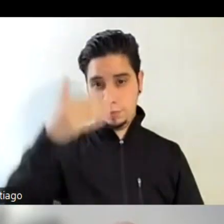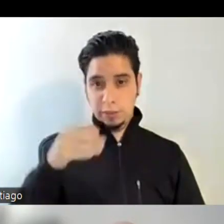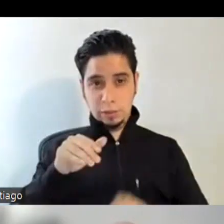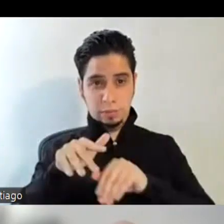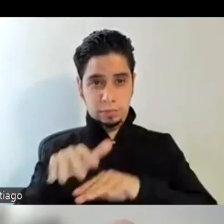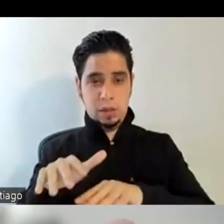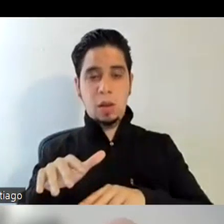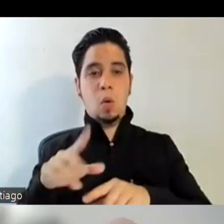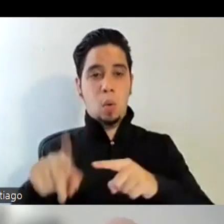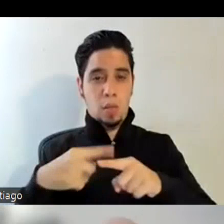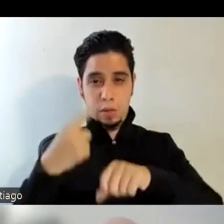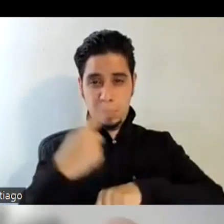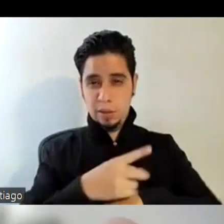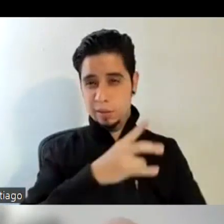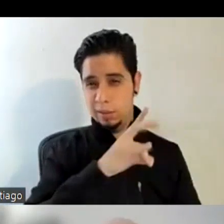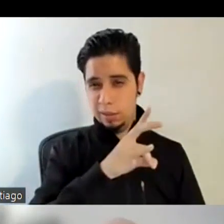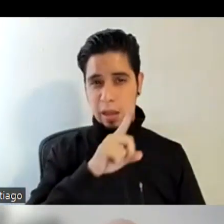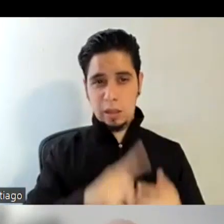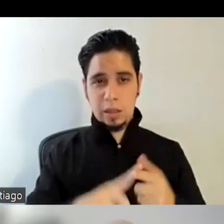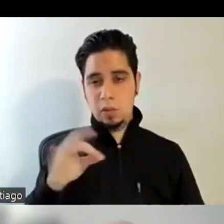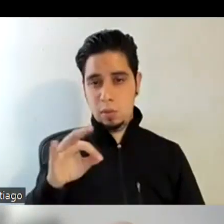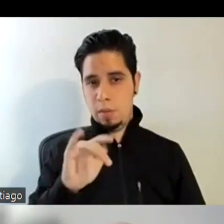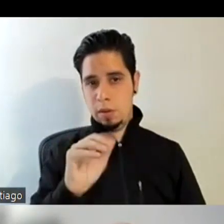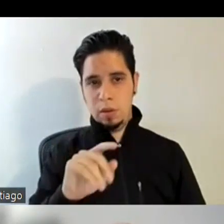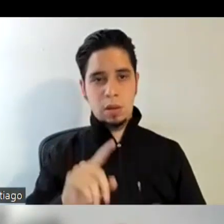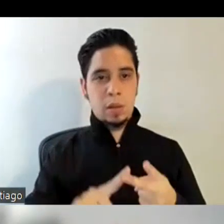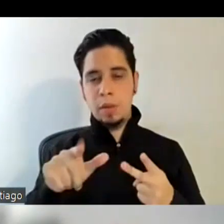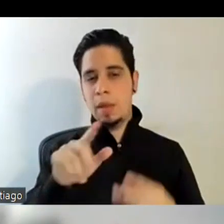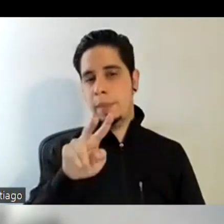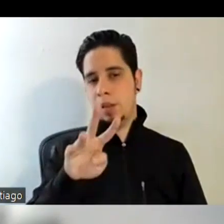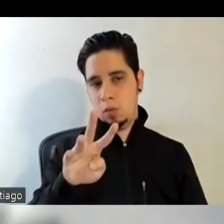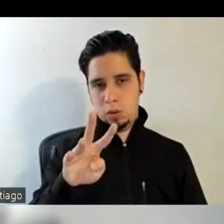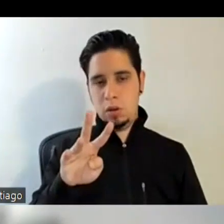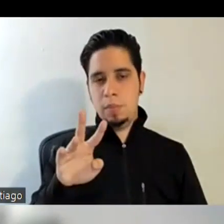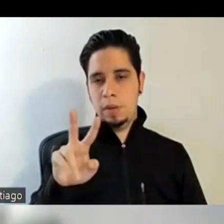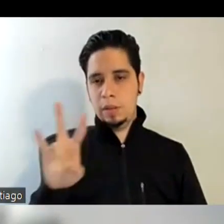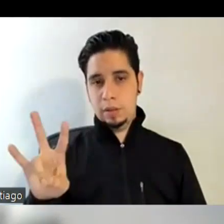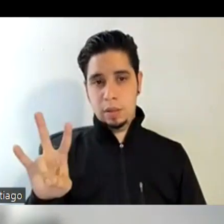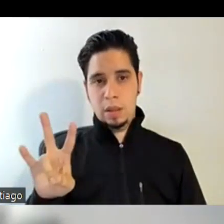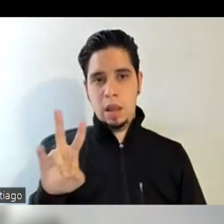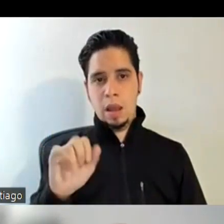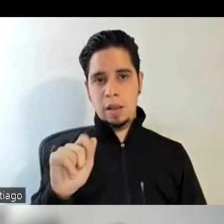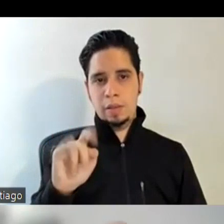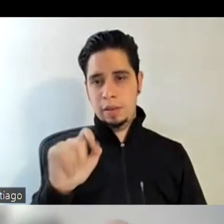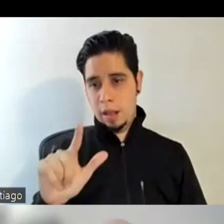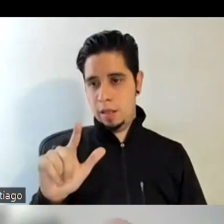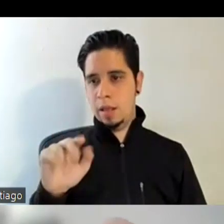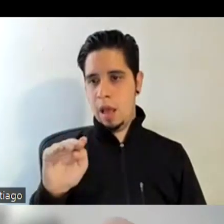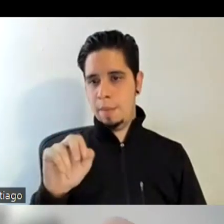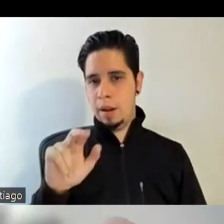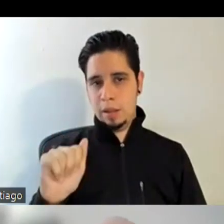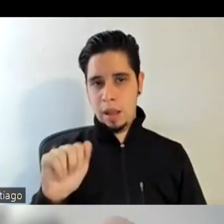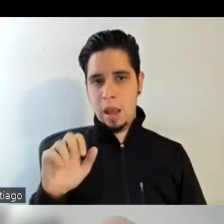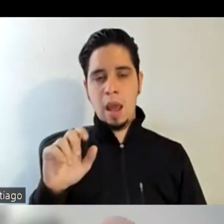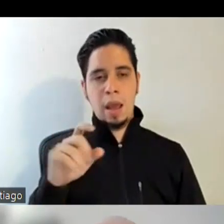está 17 al 19 de marzo, después 24 al 26 de marzo, Arsenal de la Marina Española, el edificio que queda